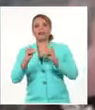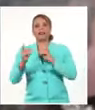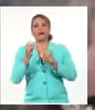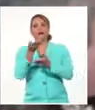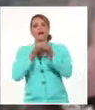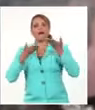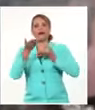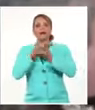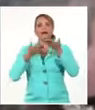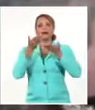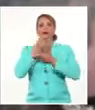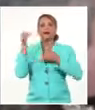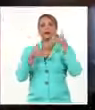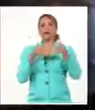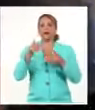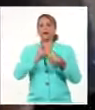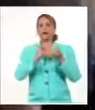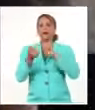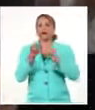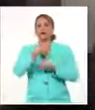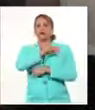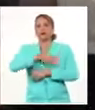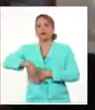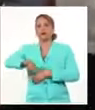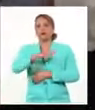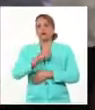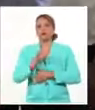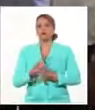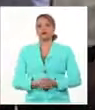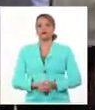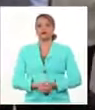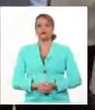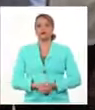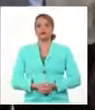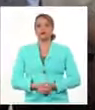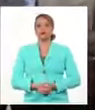participación y control popular. Héctor Martínez, Sistema Informativo de la Televisión Cubana.